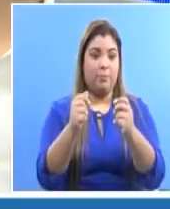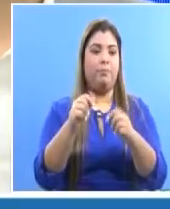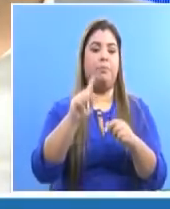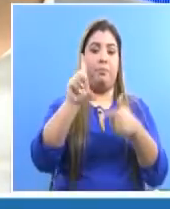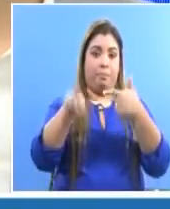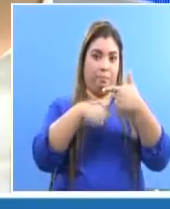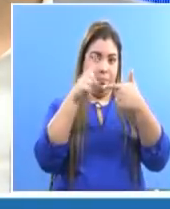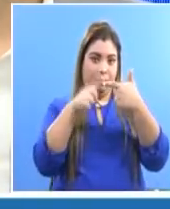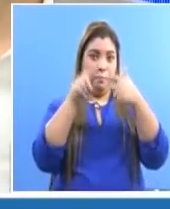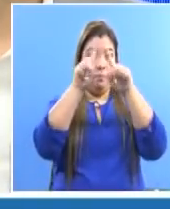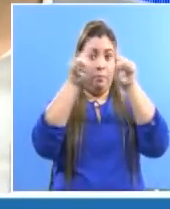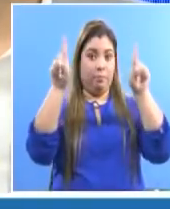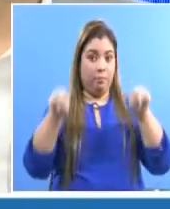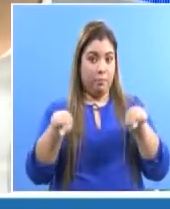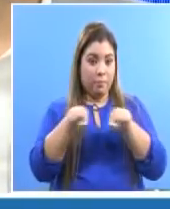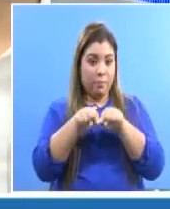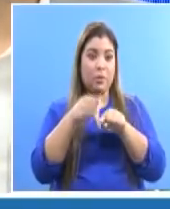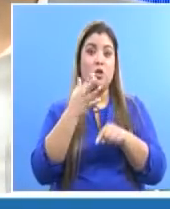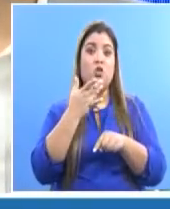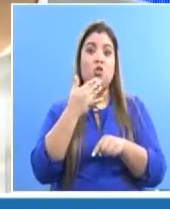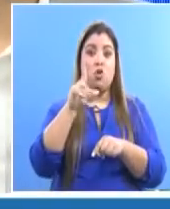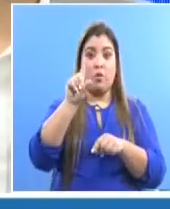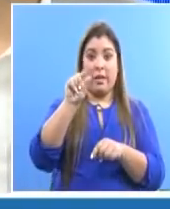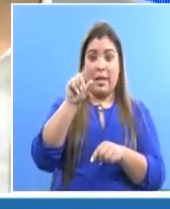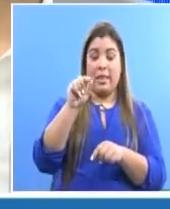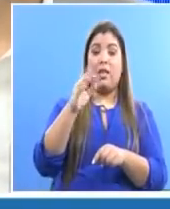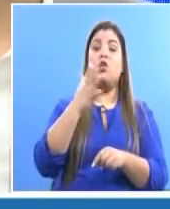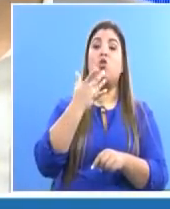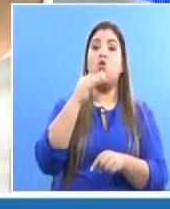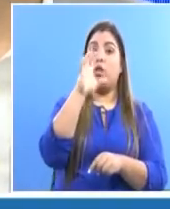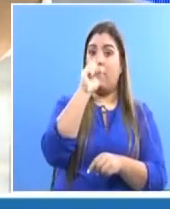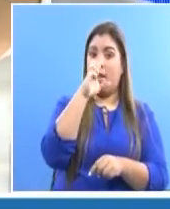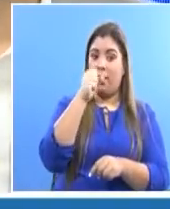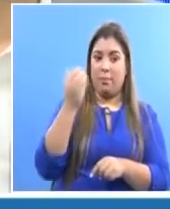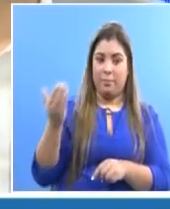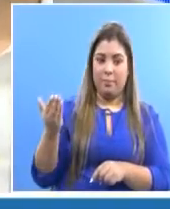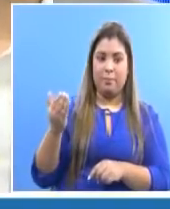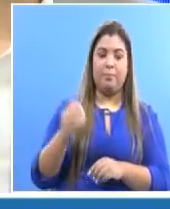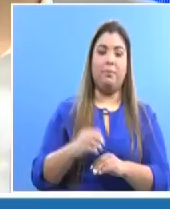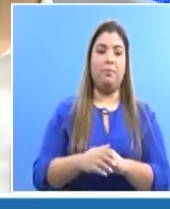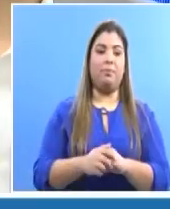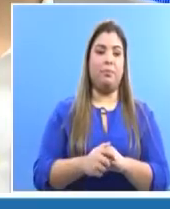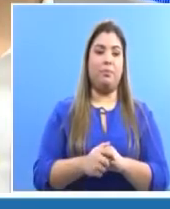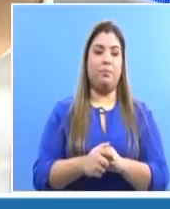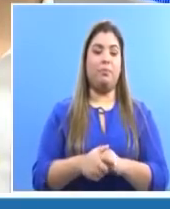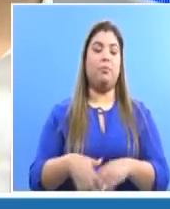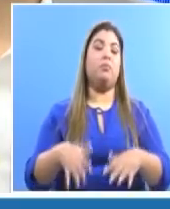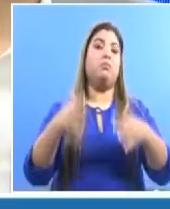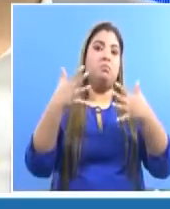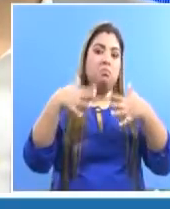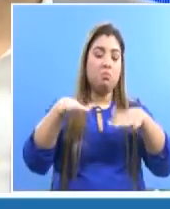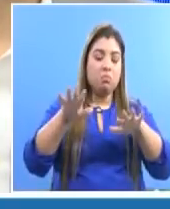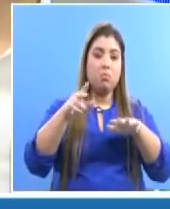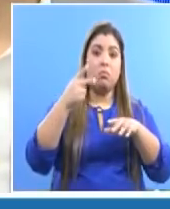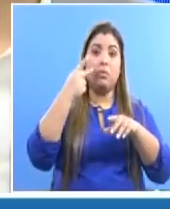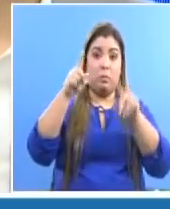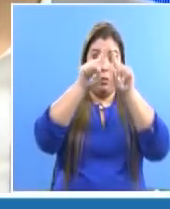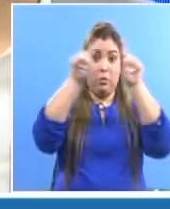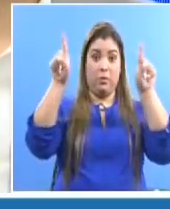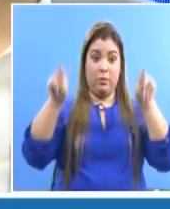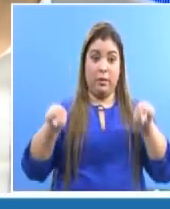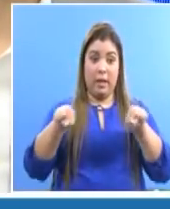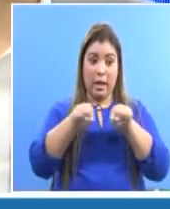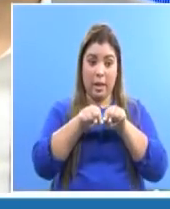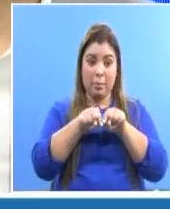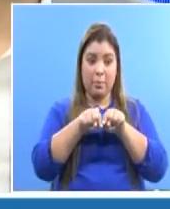la capacidad hospitalaria que tenemos actualmente. Hemos marcado en la lámina